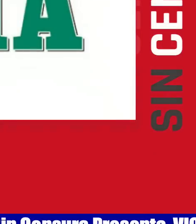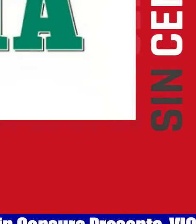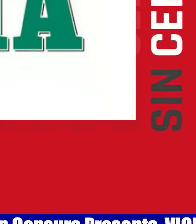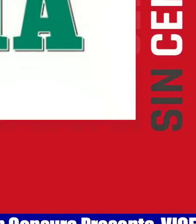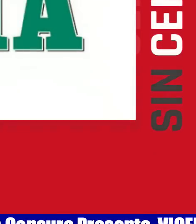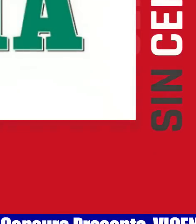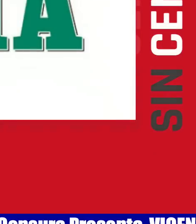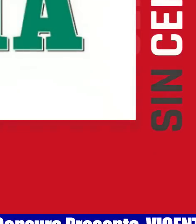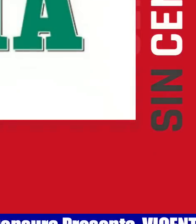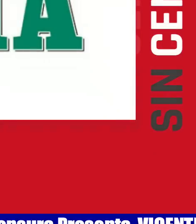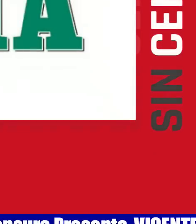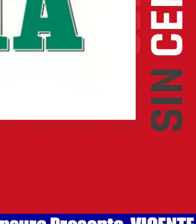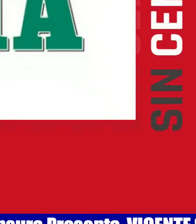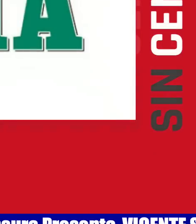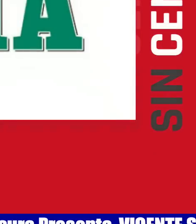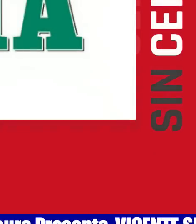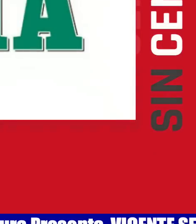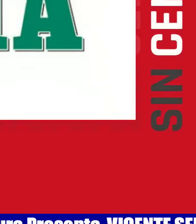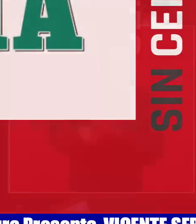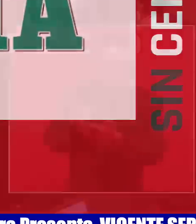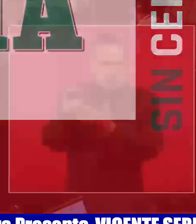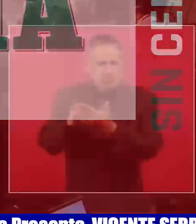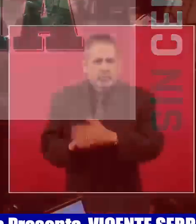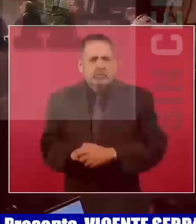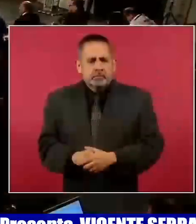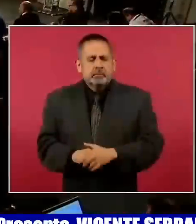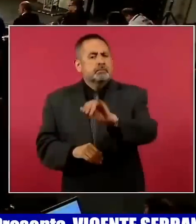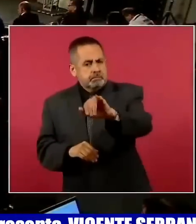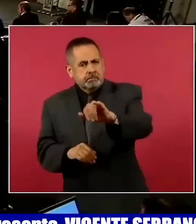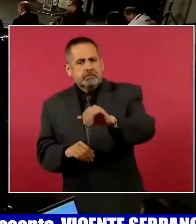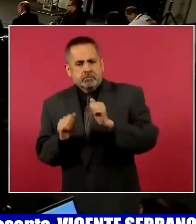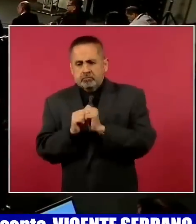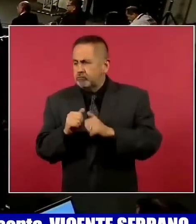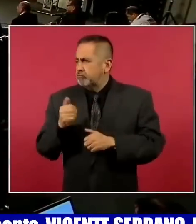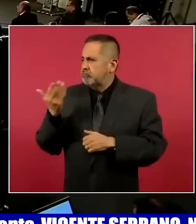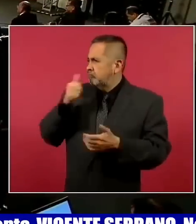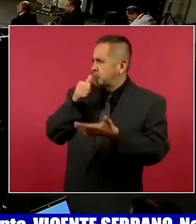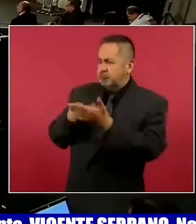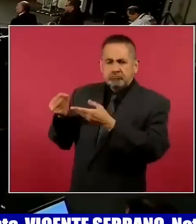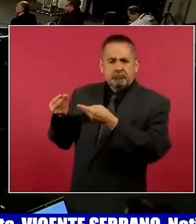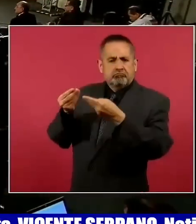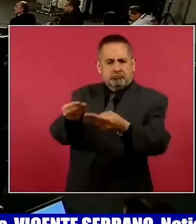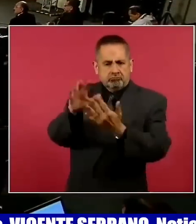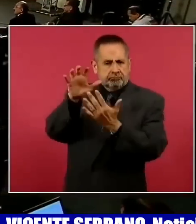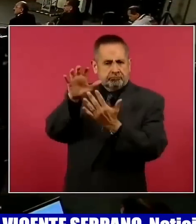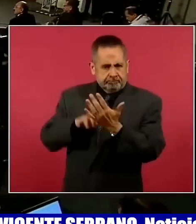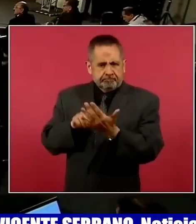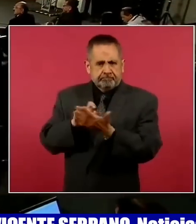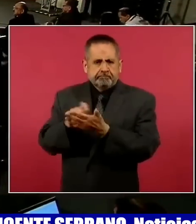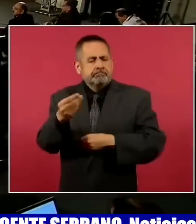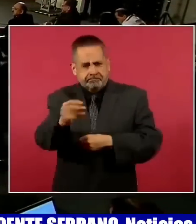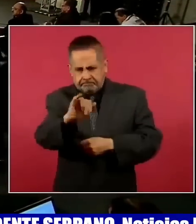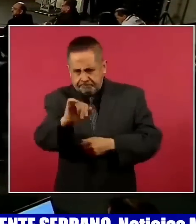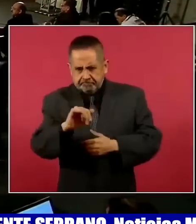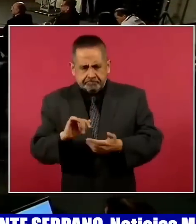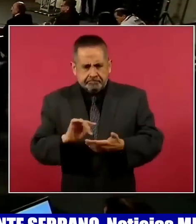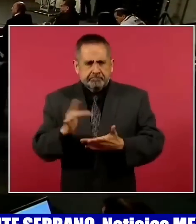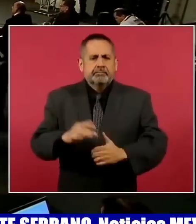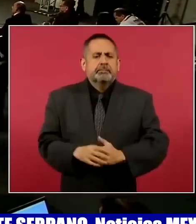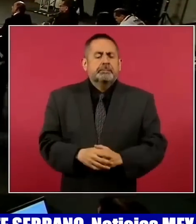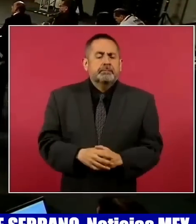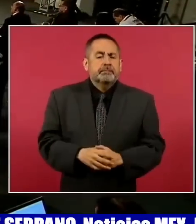es su compromiso establecer este sistema de salud y que le va a volver a ganar el Reforma. Dijo que le